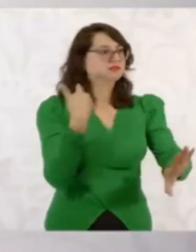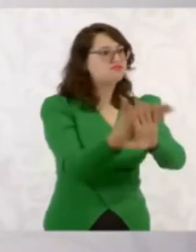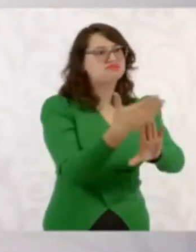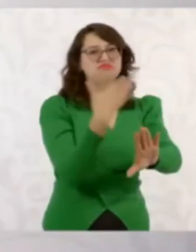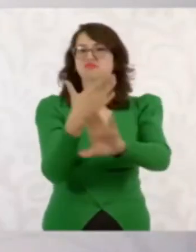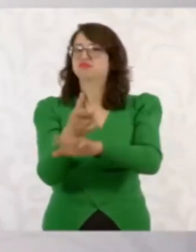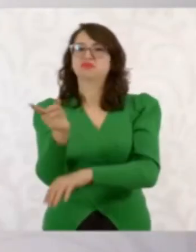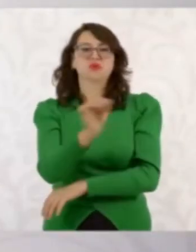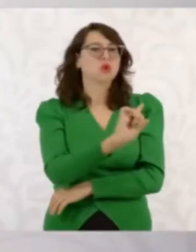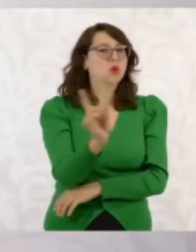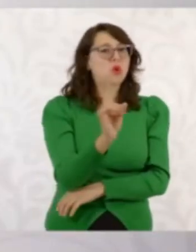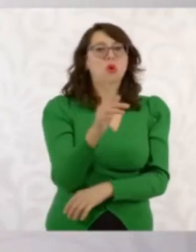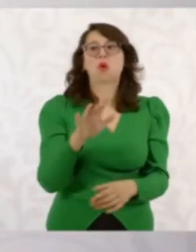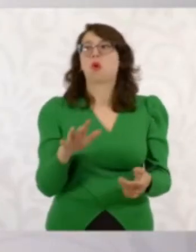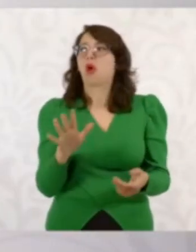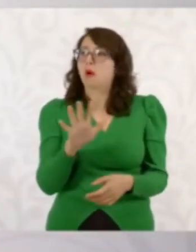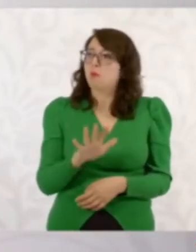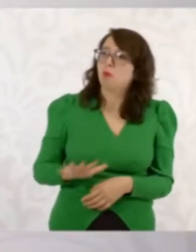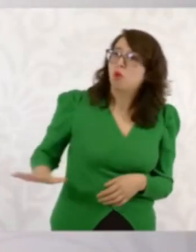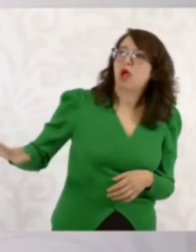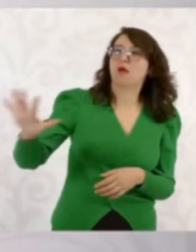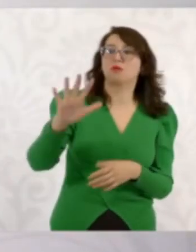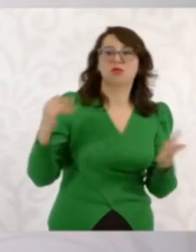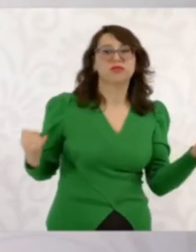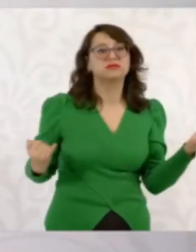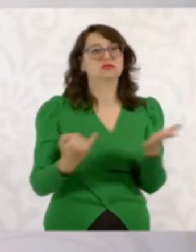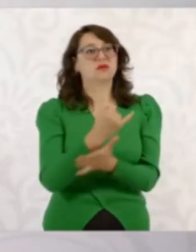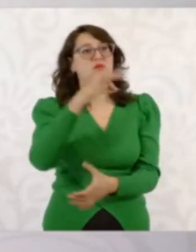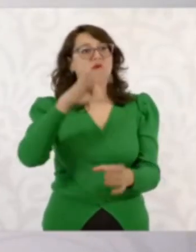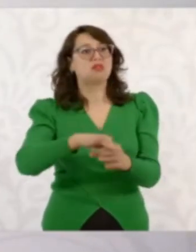contra la decisión del pueblo.